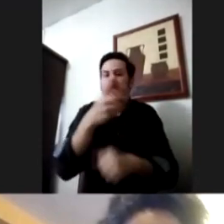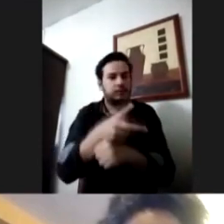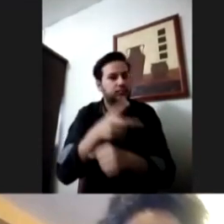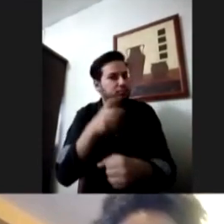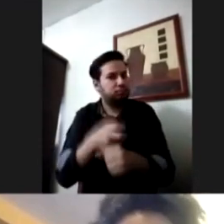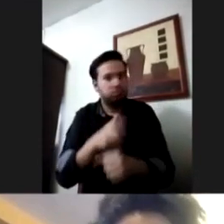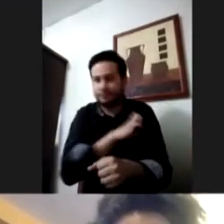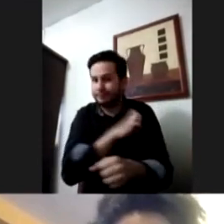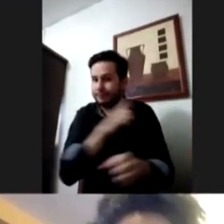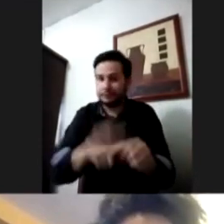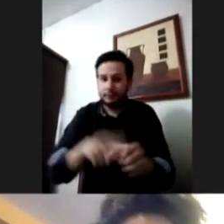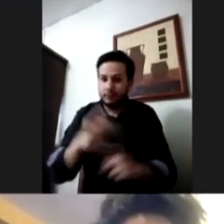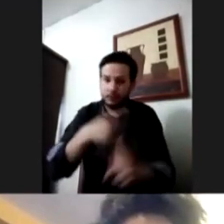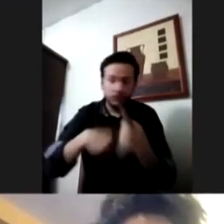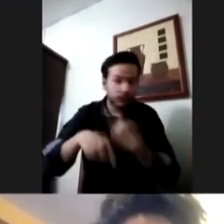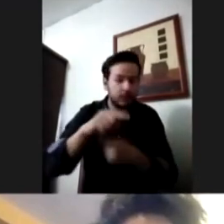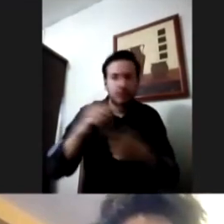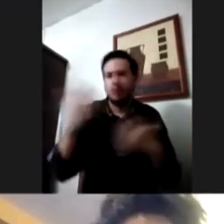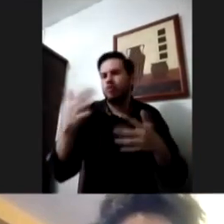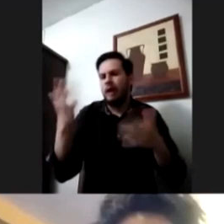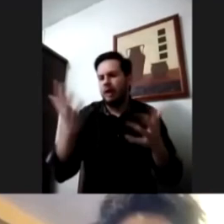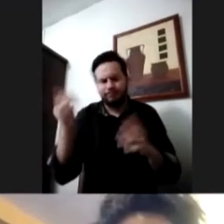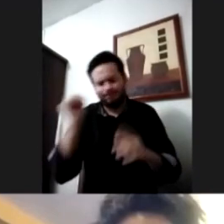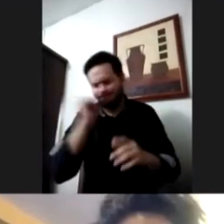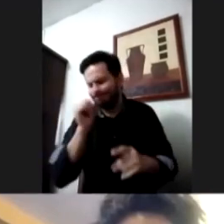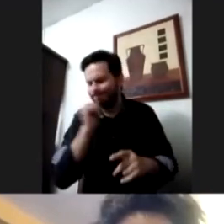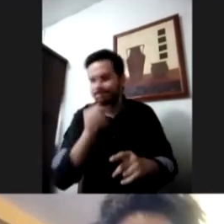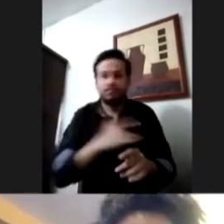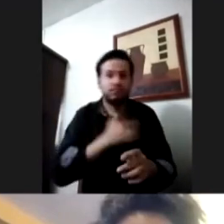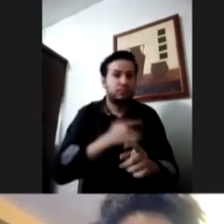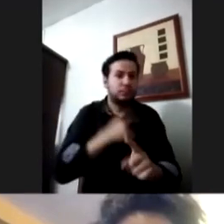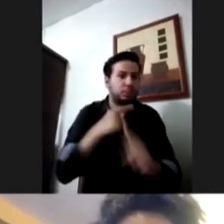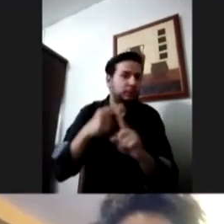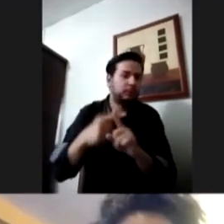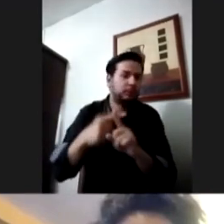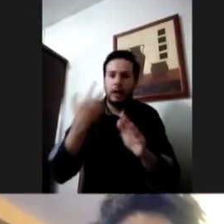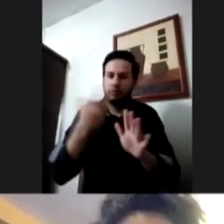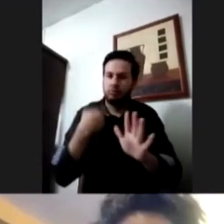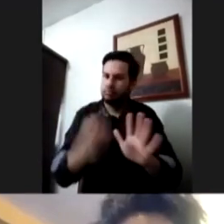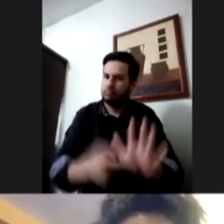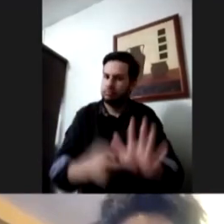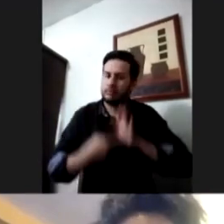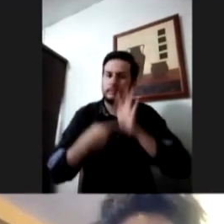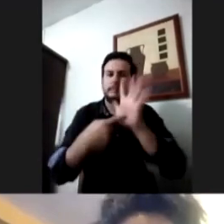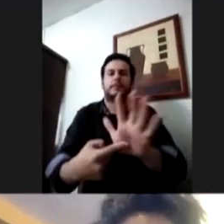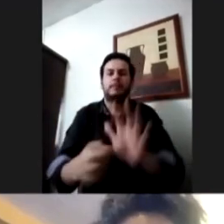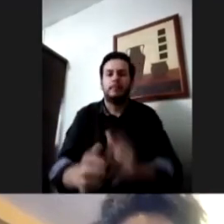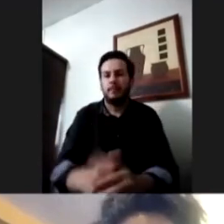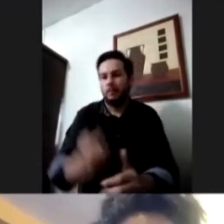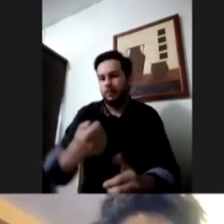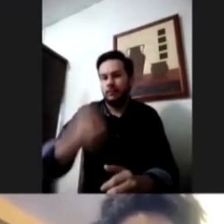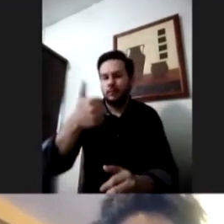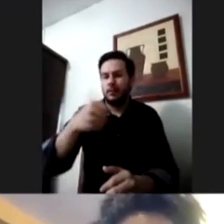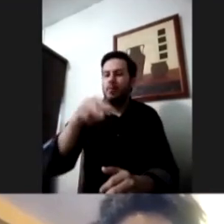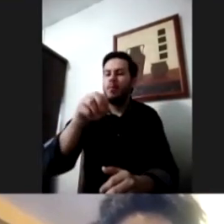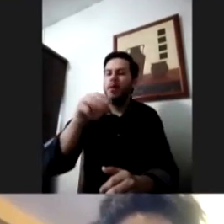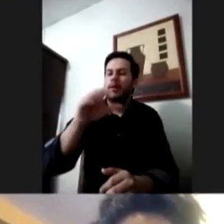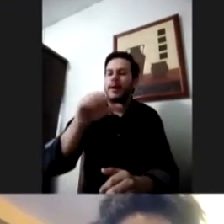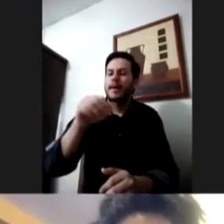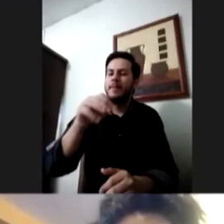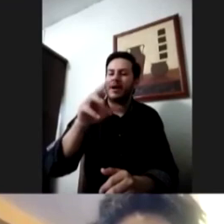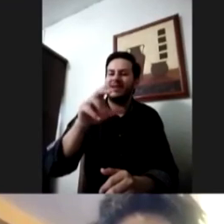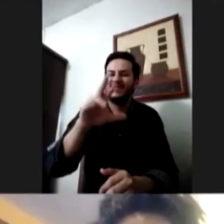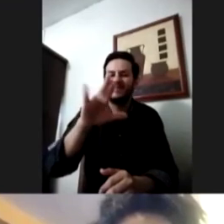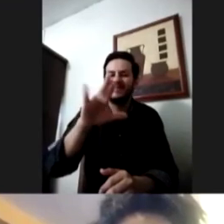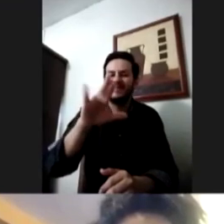estoy seguro que nos van a aportar mucho. Déjenme primero presentarlos. Primero empiezo con Mónica Maxice, quien me da